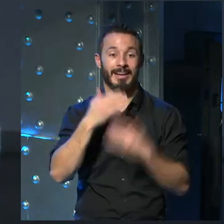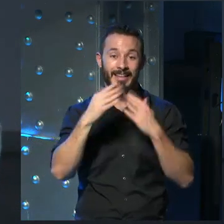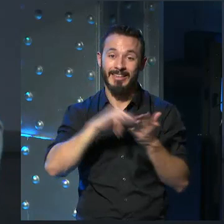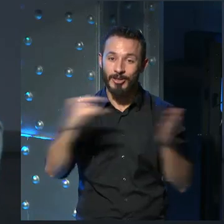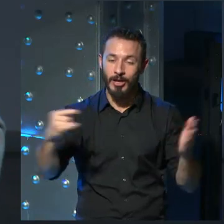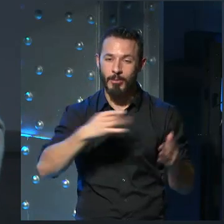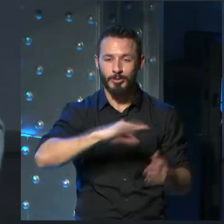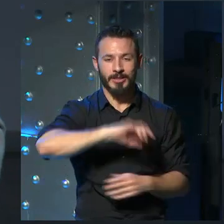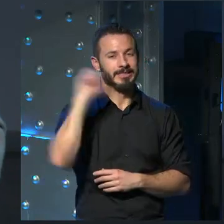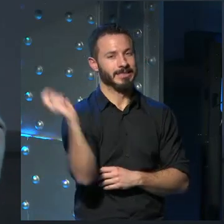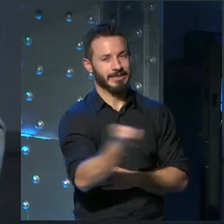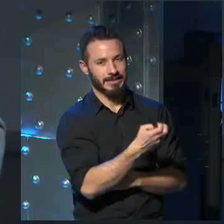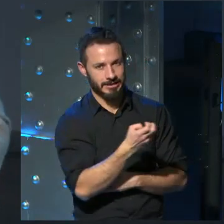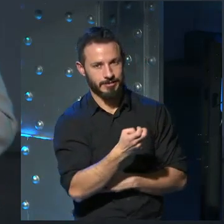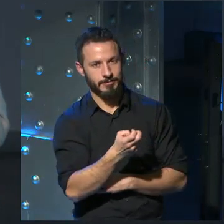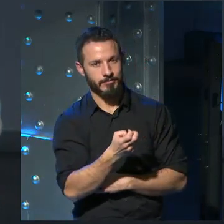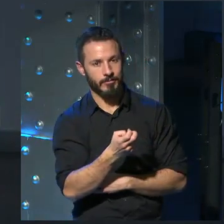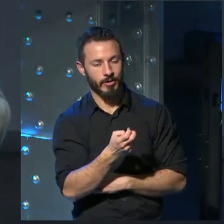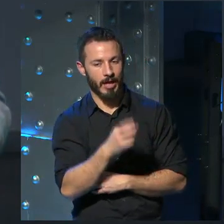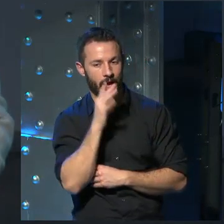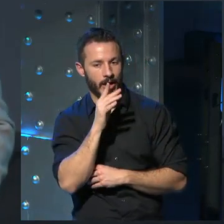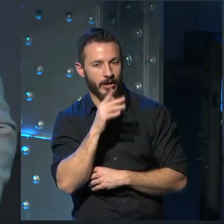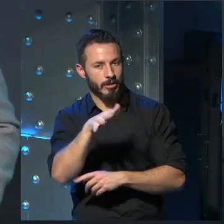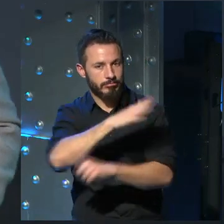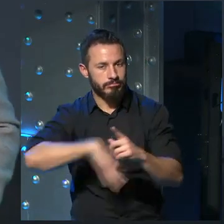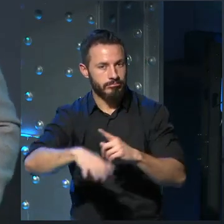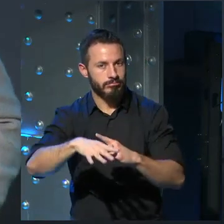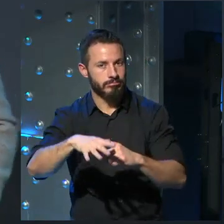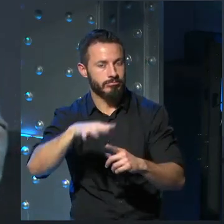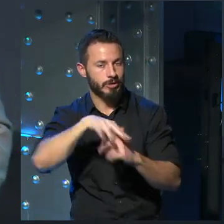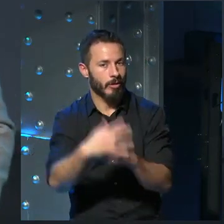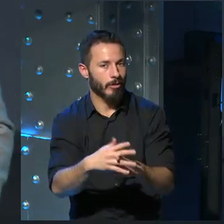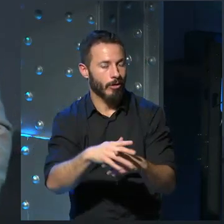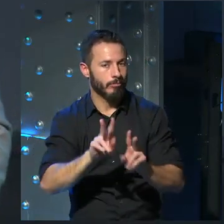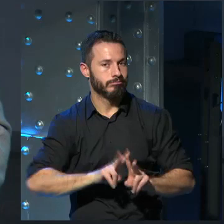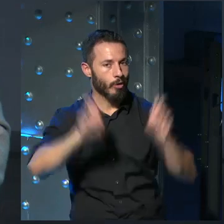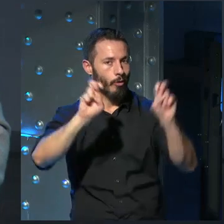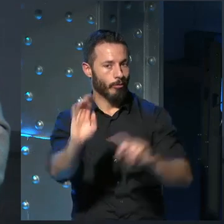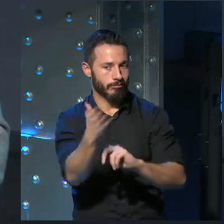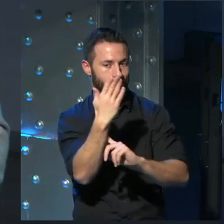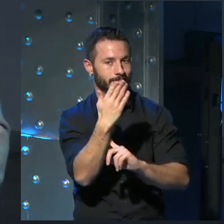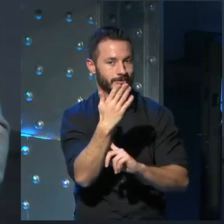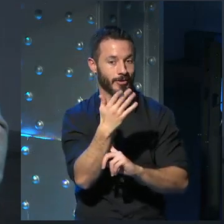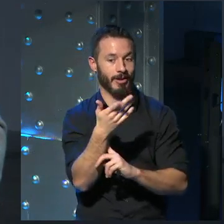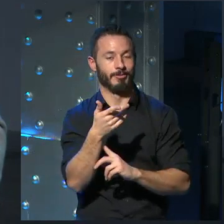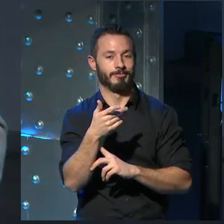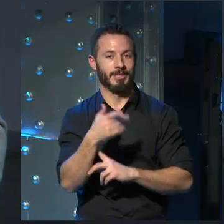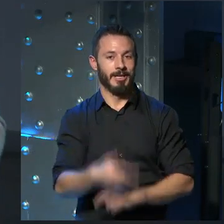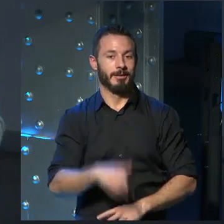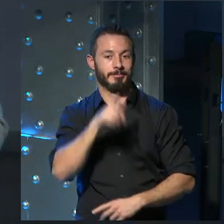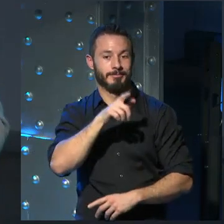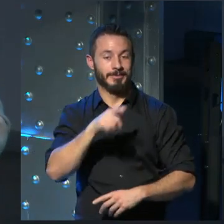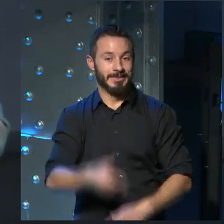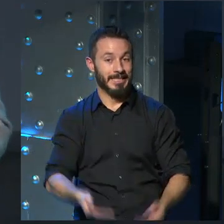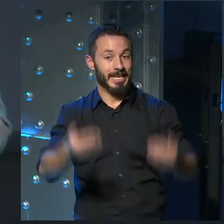tecnología ofrecen un panorama absolutamente novedoso para la gestión por parte de los responsables públicos. Pero todas